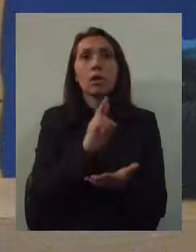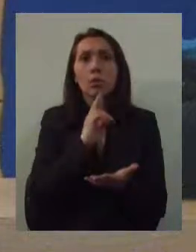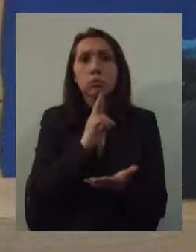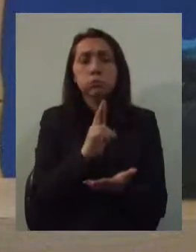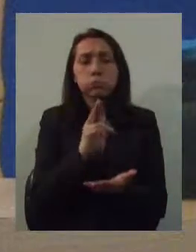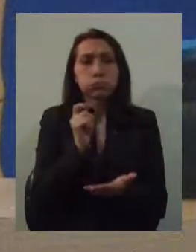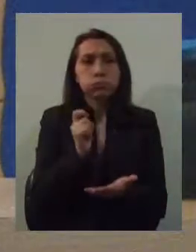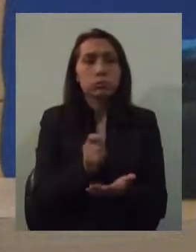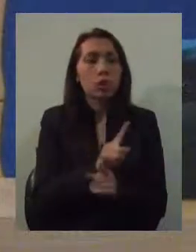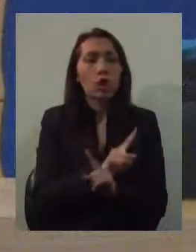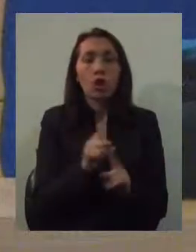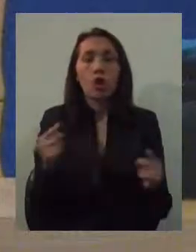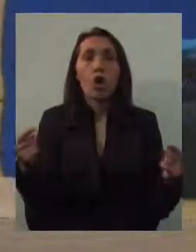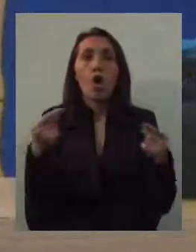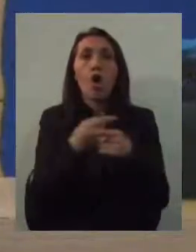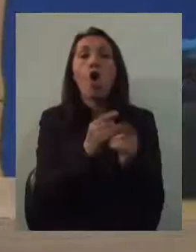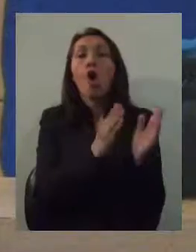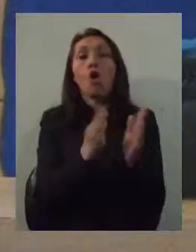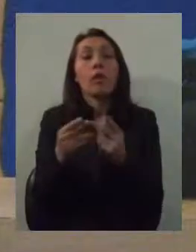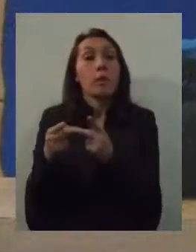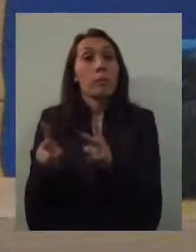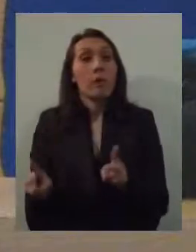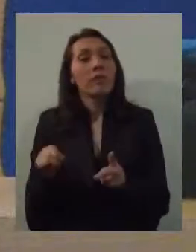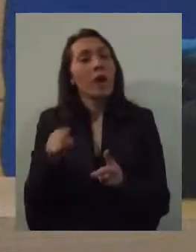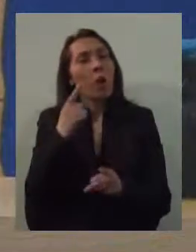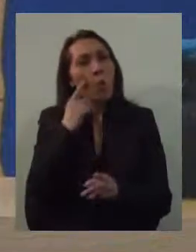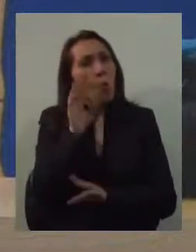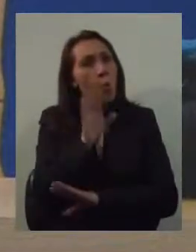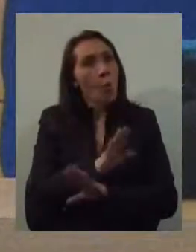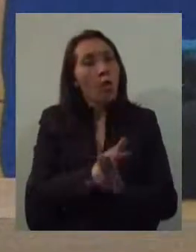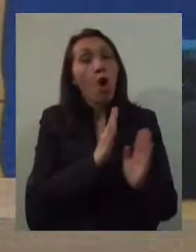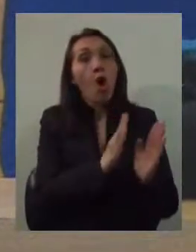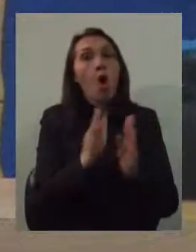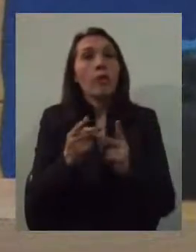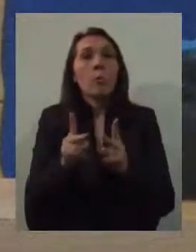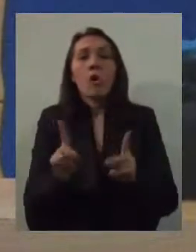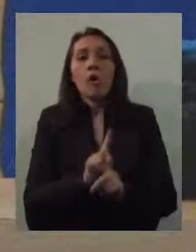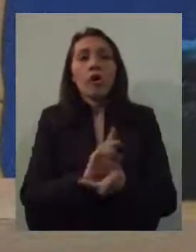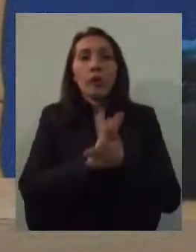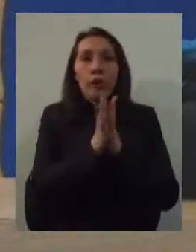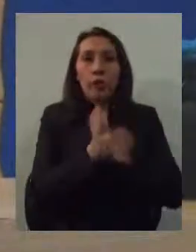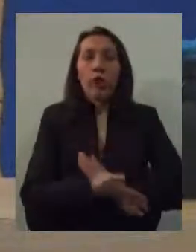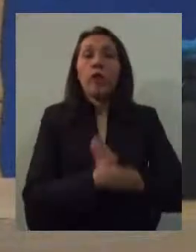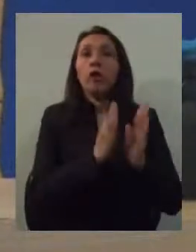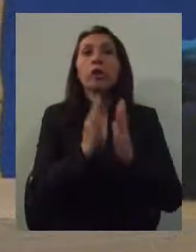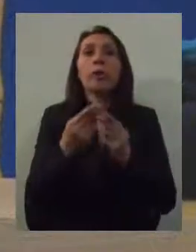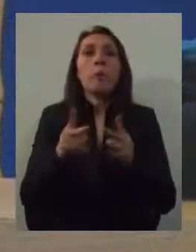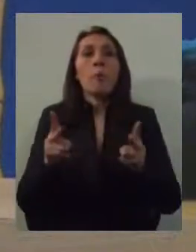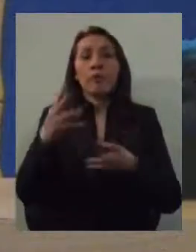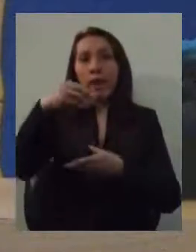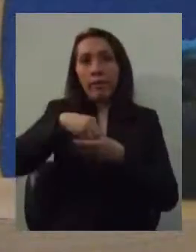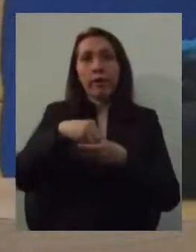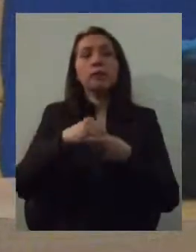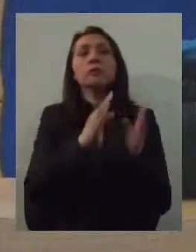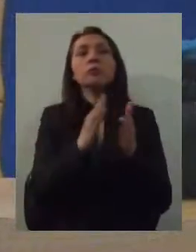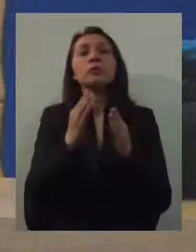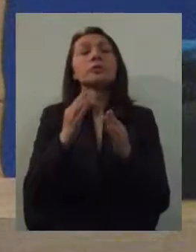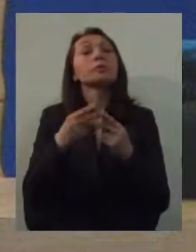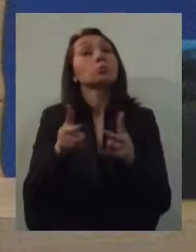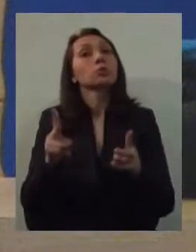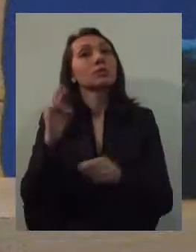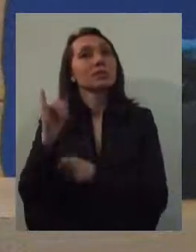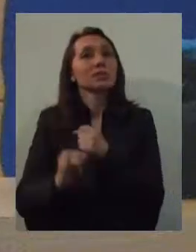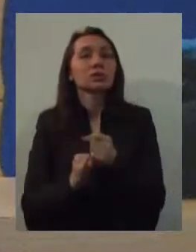ser contraria al orden público. Acá hay que tener cuidado con esto del orden público. No todo lo que es de orden público interno es de orden público